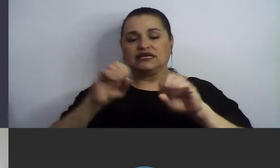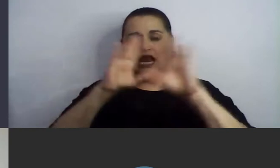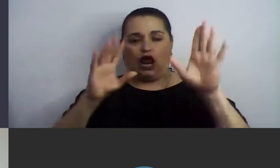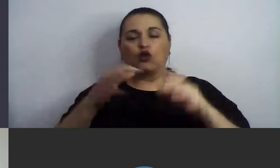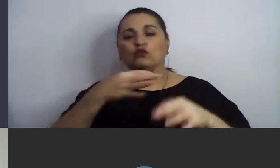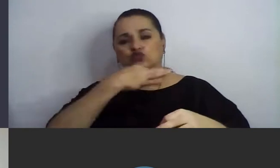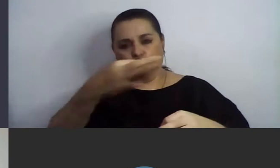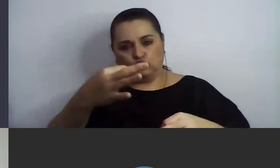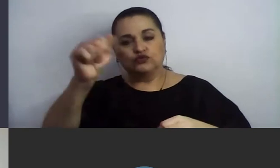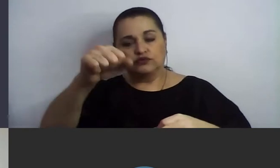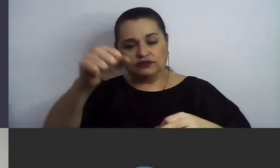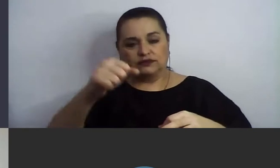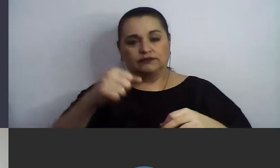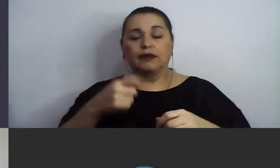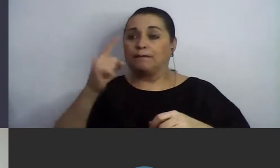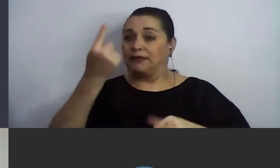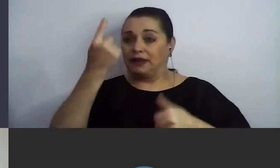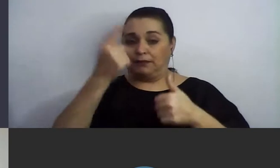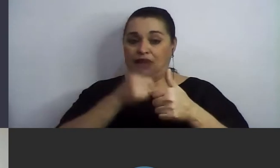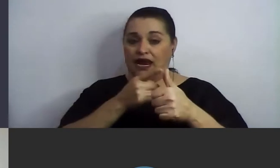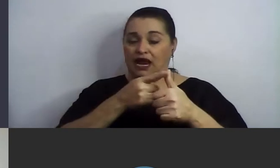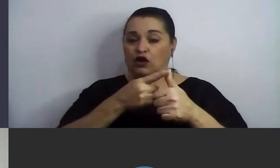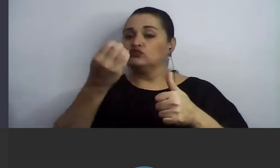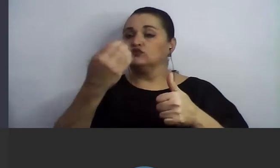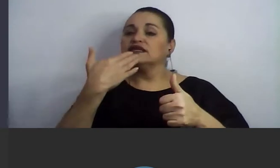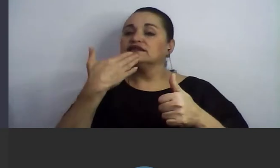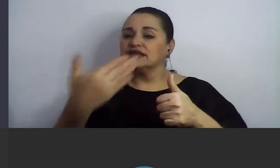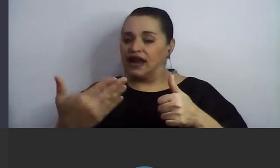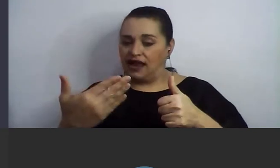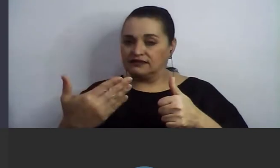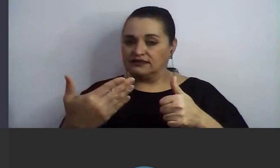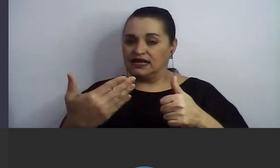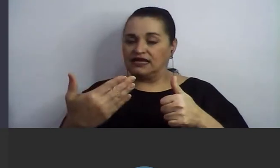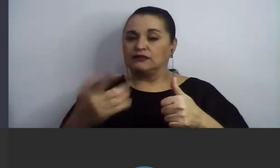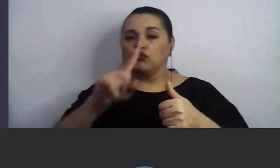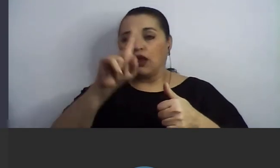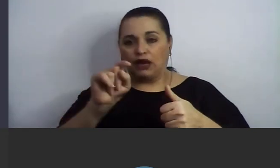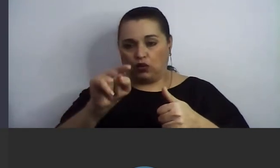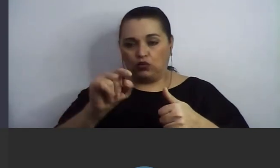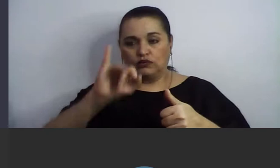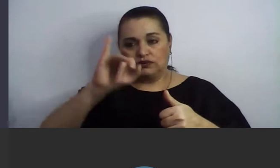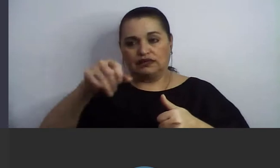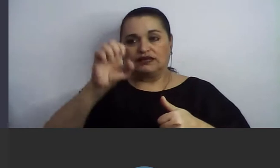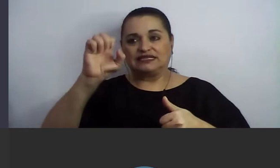gusto. Bueno, primeramente, muchísimas gracias por la pregunta, Doña Janet.